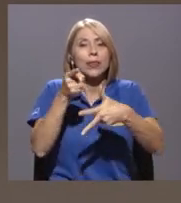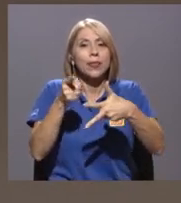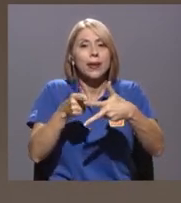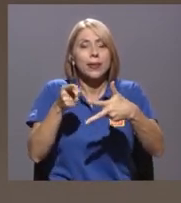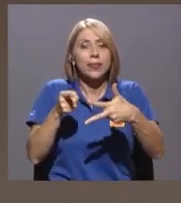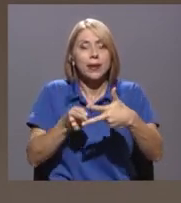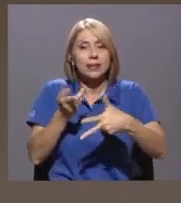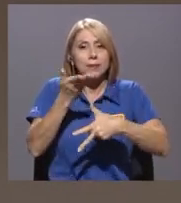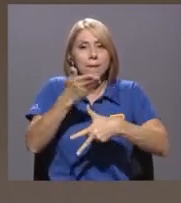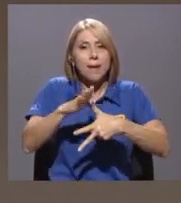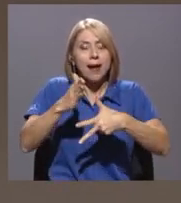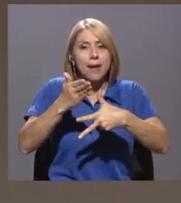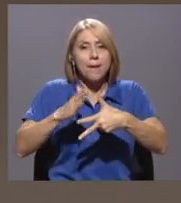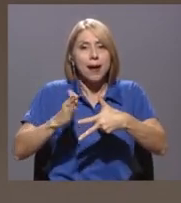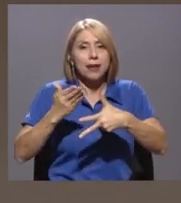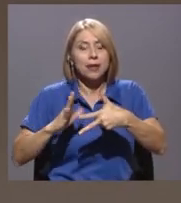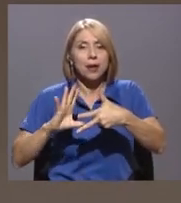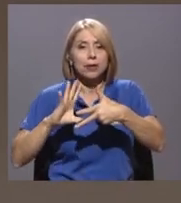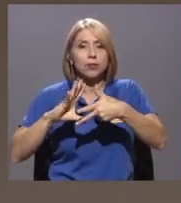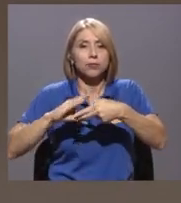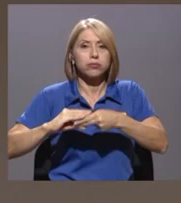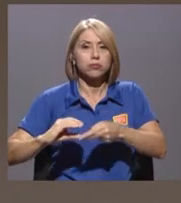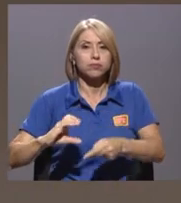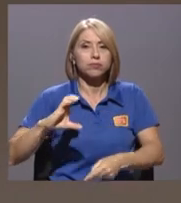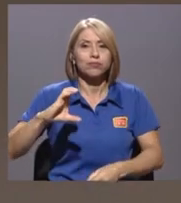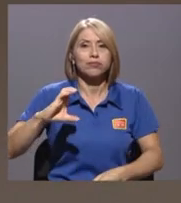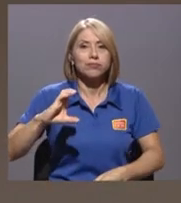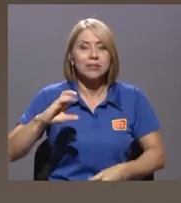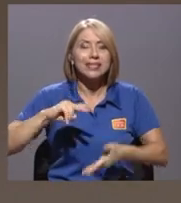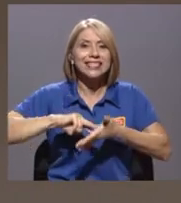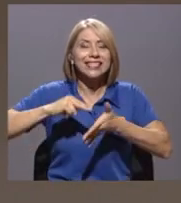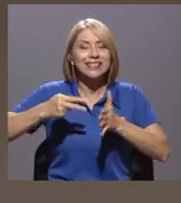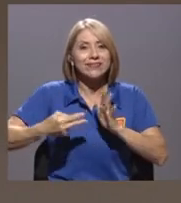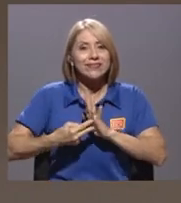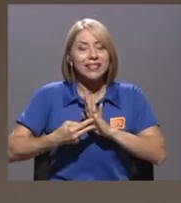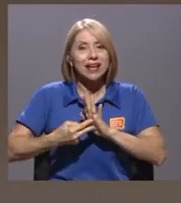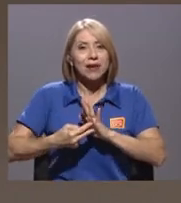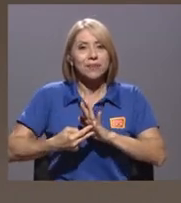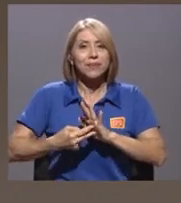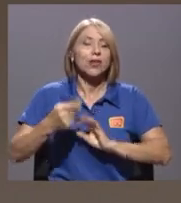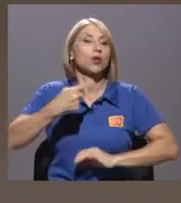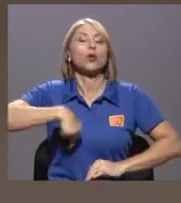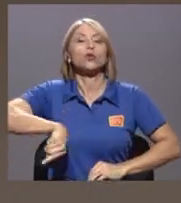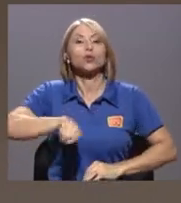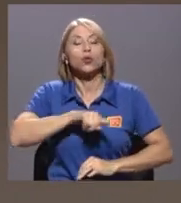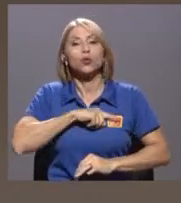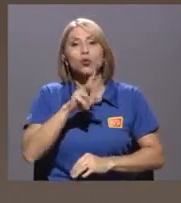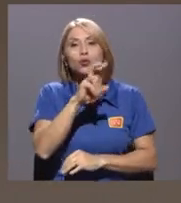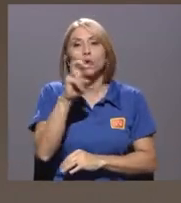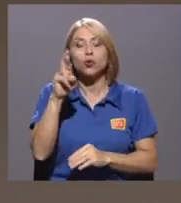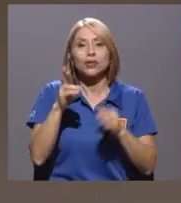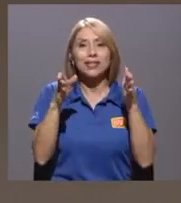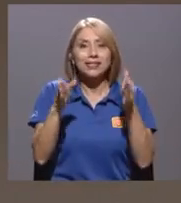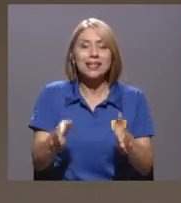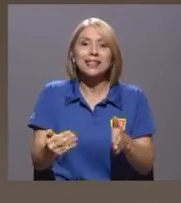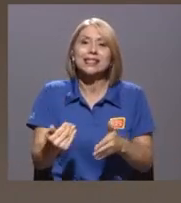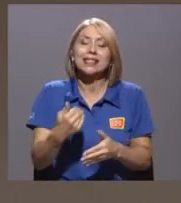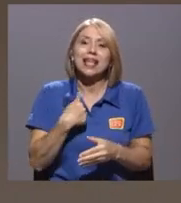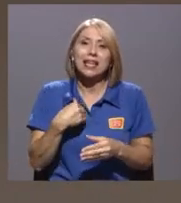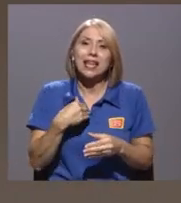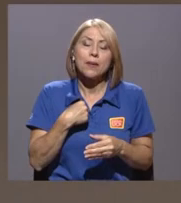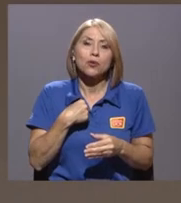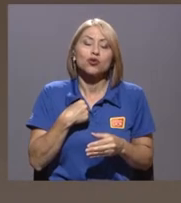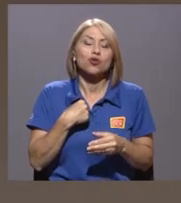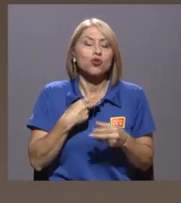hace que el valor que tenemos los costarricenses sobre la salud es mucho mayor que en